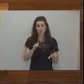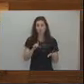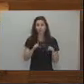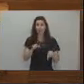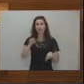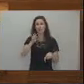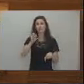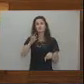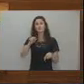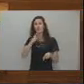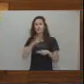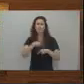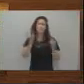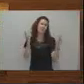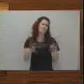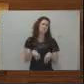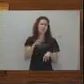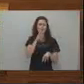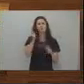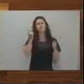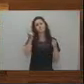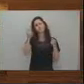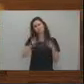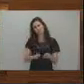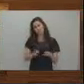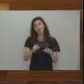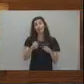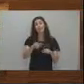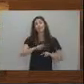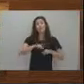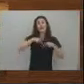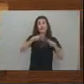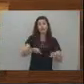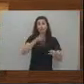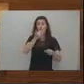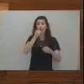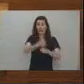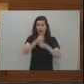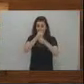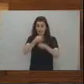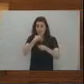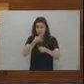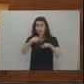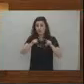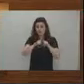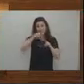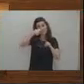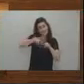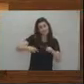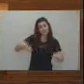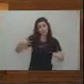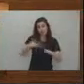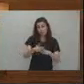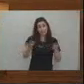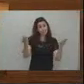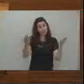Lastra dirá, nunca fueron públicas, ¿cuántas veces se lo tendré que explicar? Y yo le diré, las cajas de ahorros no tenían, como los bancos, accionistas, ¿no? Tenían